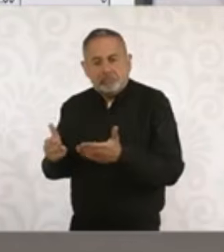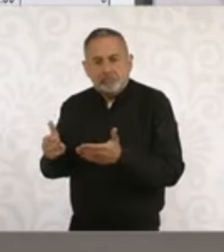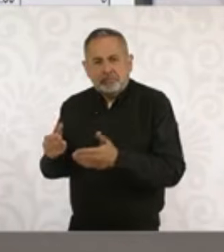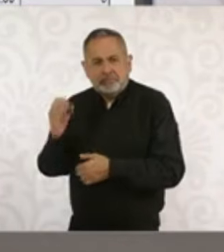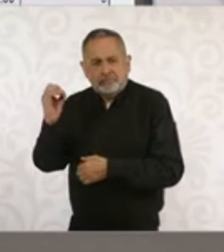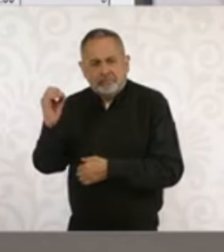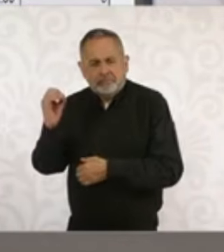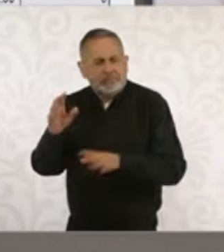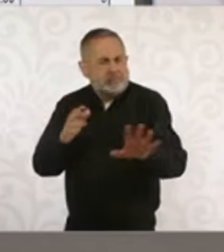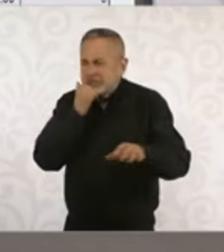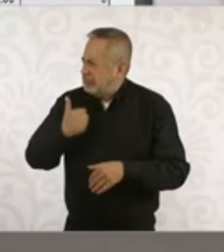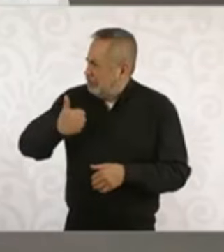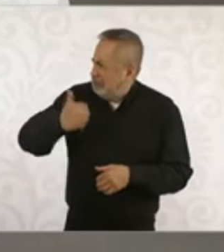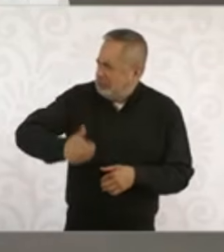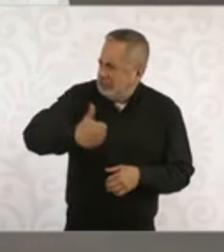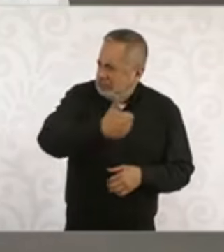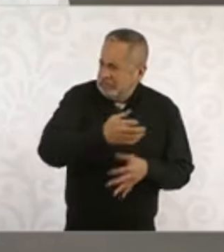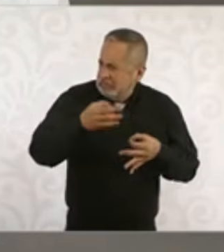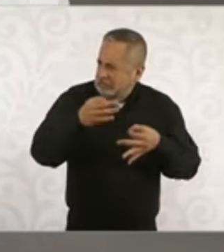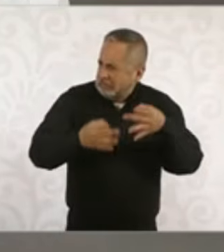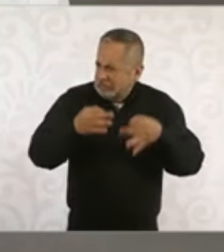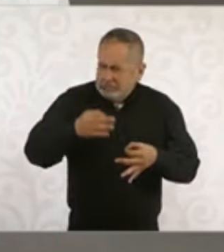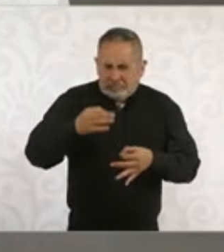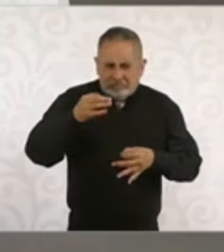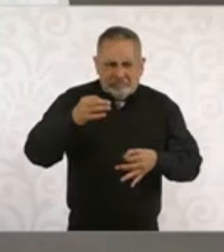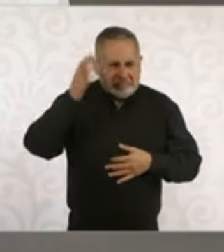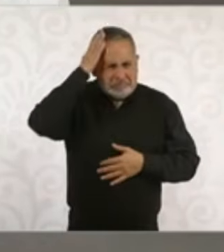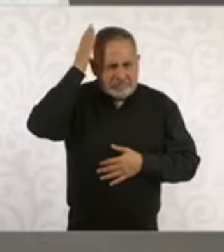ministro? A ver, chécale.